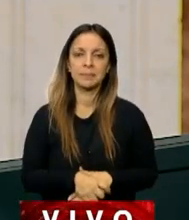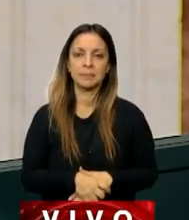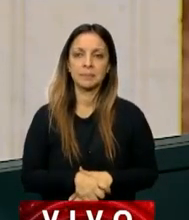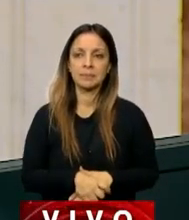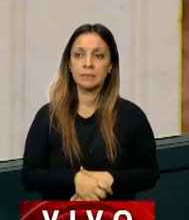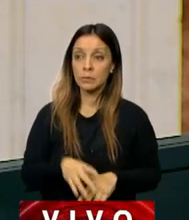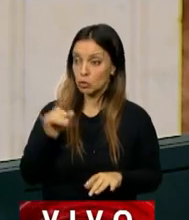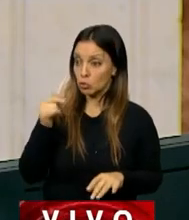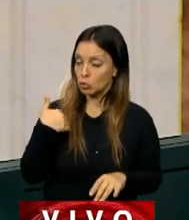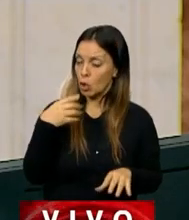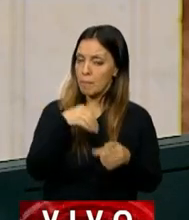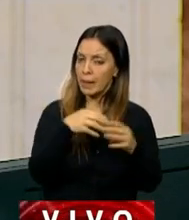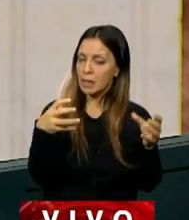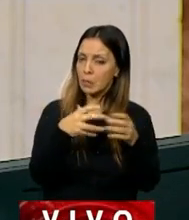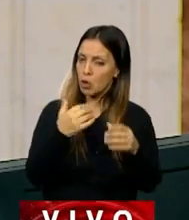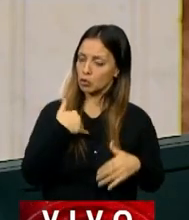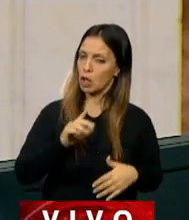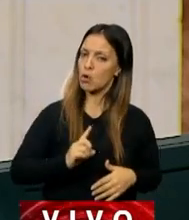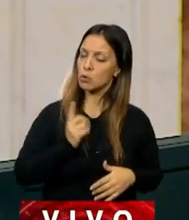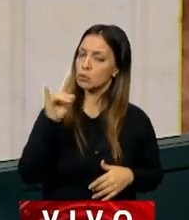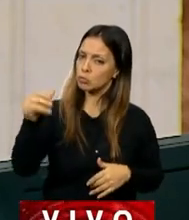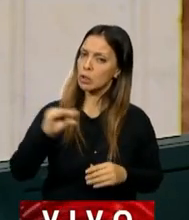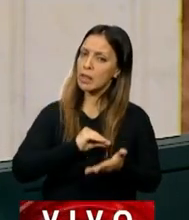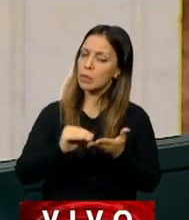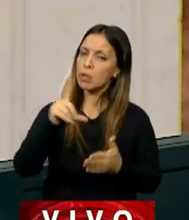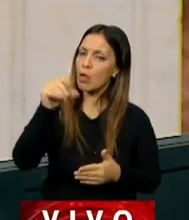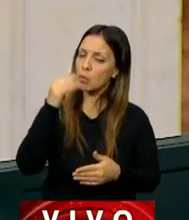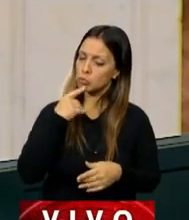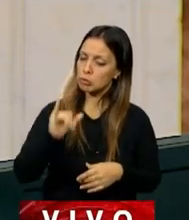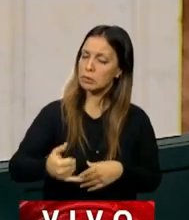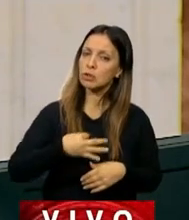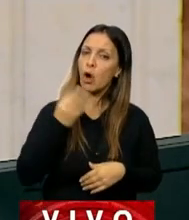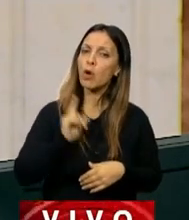Sí, soy parte del bloque de la mayoría, orgullosamente, diputado Cobos.